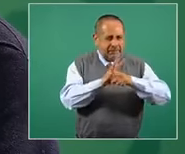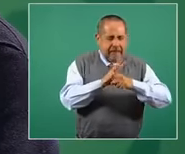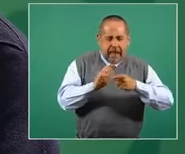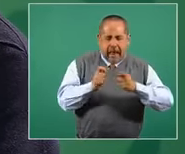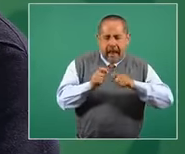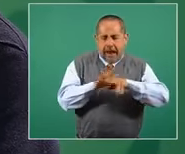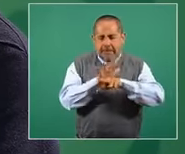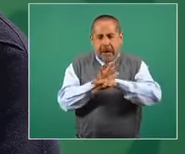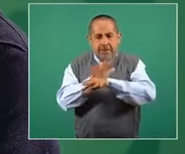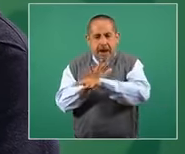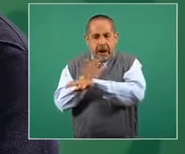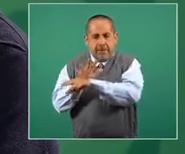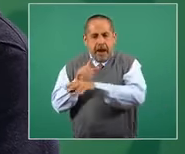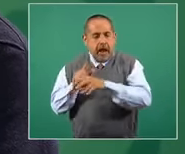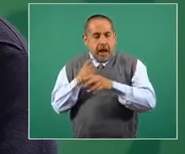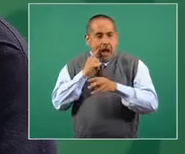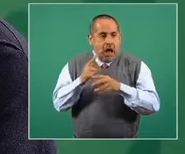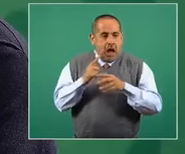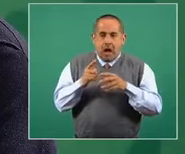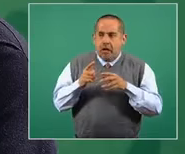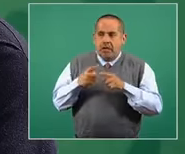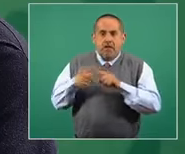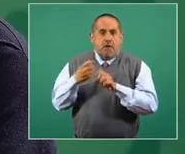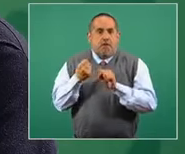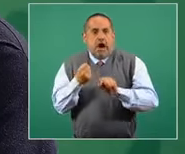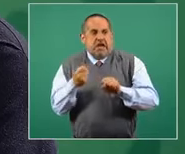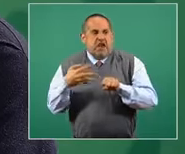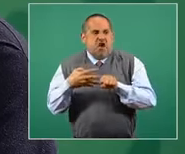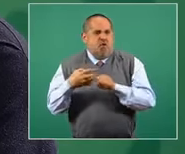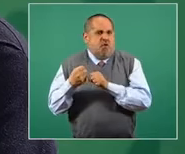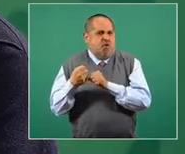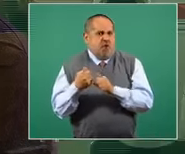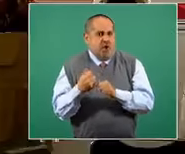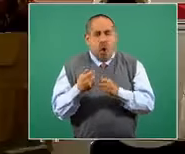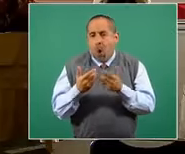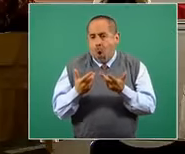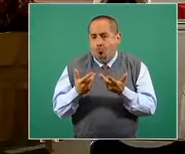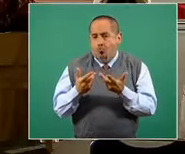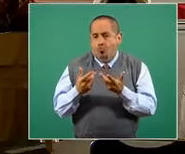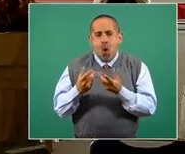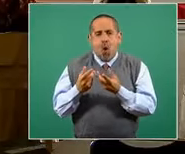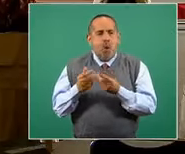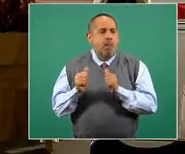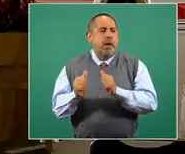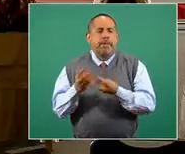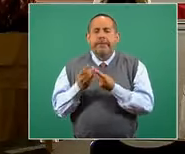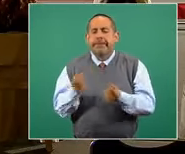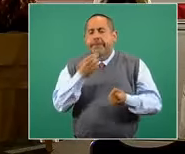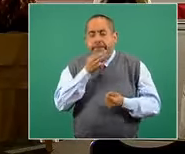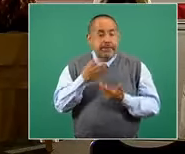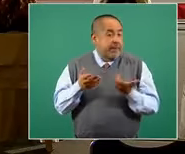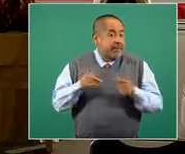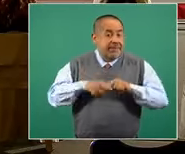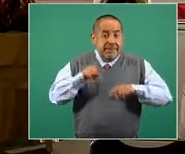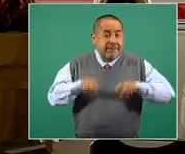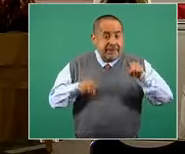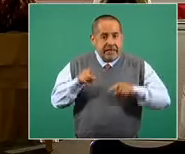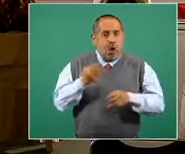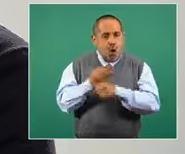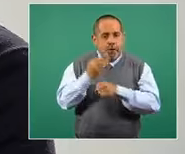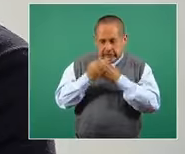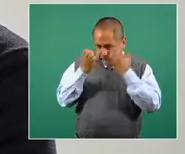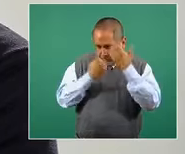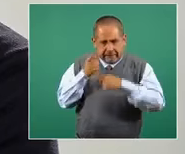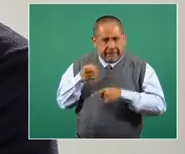proteína Spike no empiezan a conferirle al virus la capacidad de evadir la respuesta inmunológica, ya sea